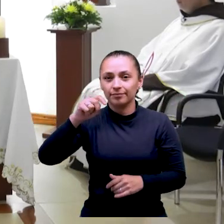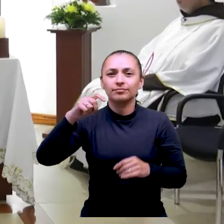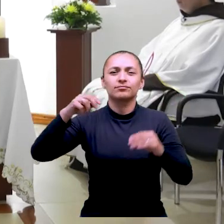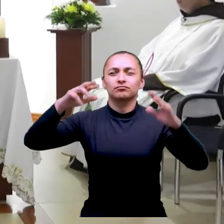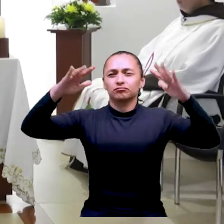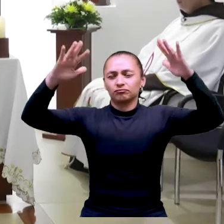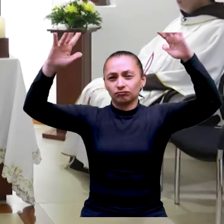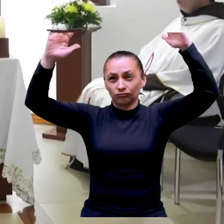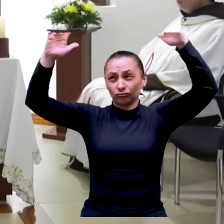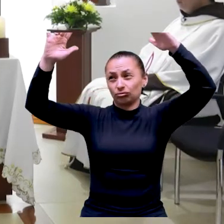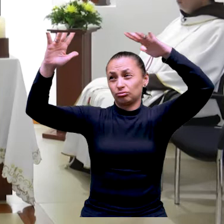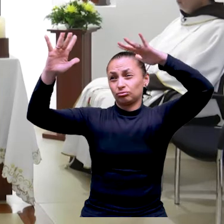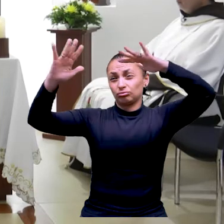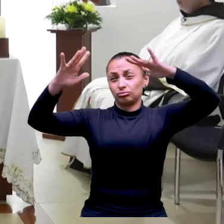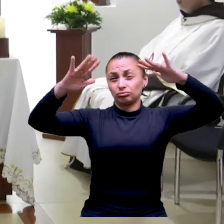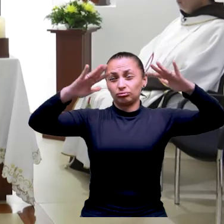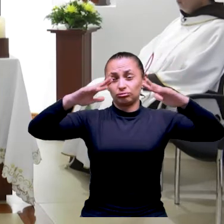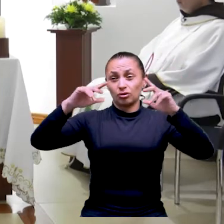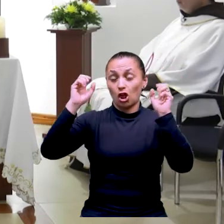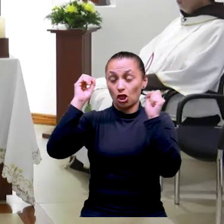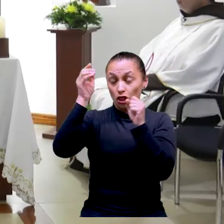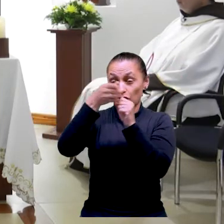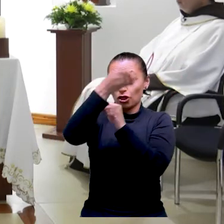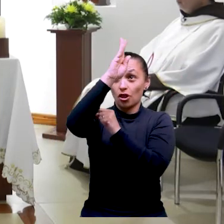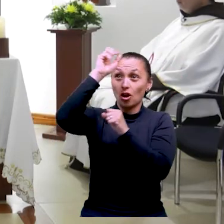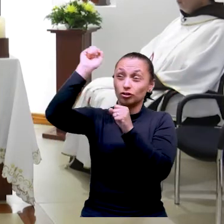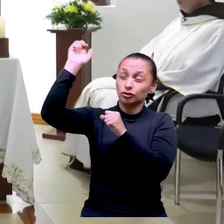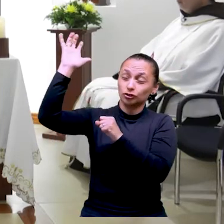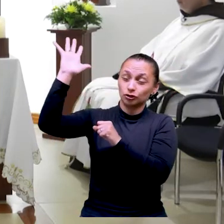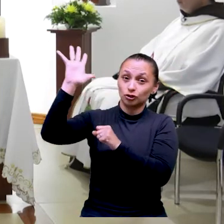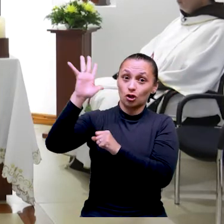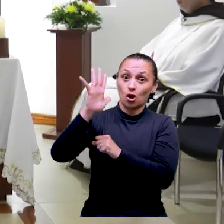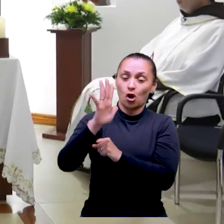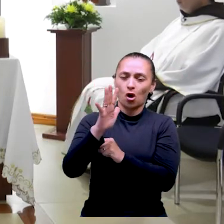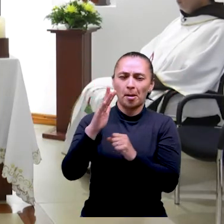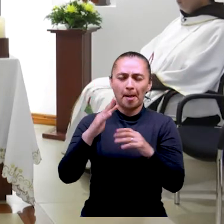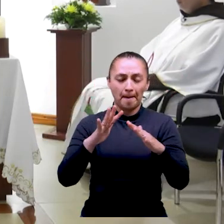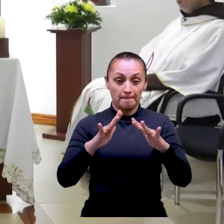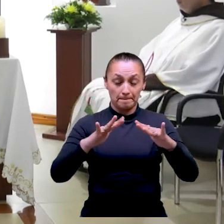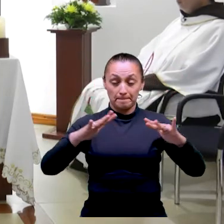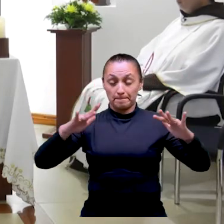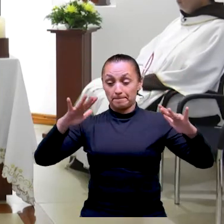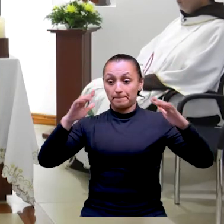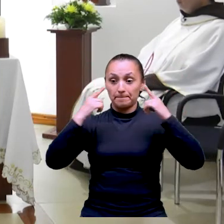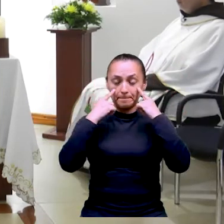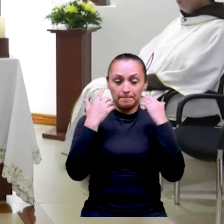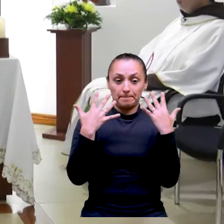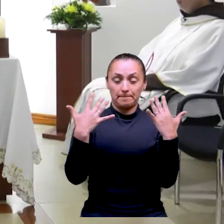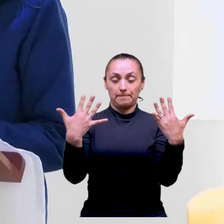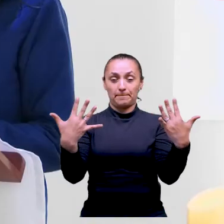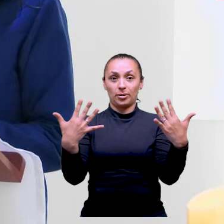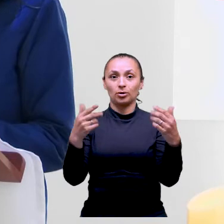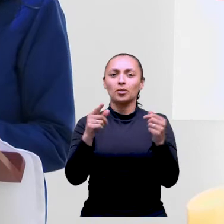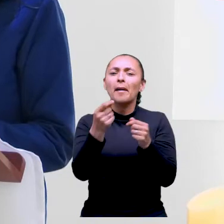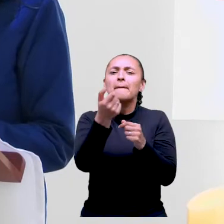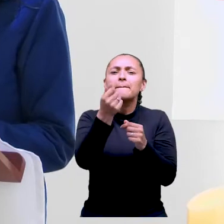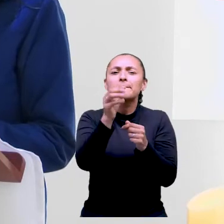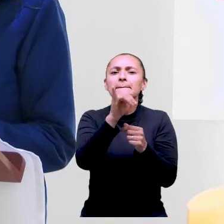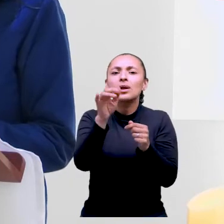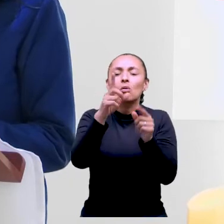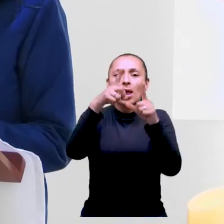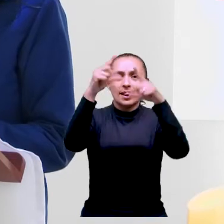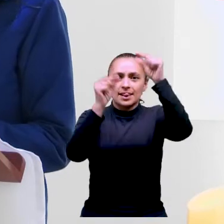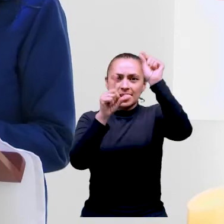verificada por dios descendía del cielo radiante con la gloria de dios brillaba como la